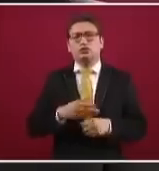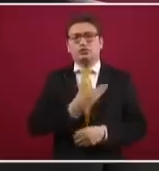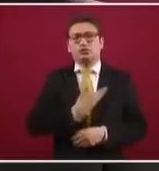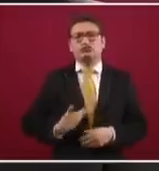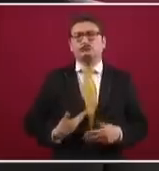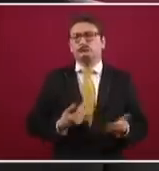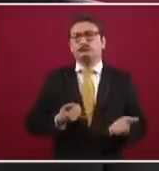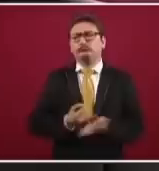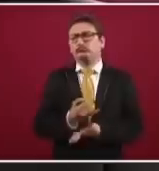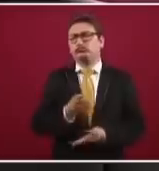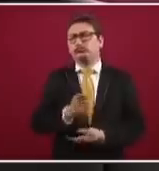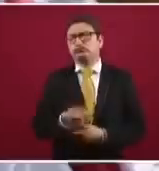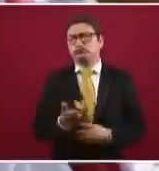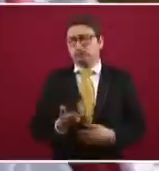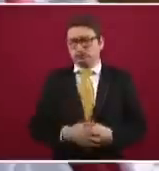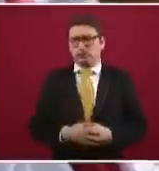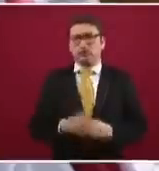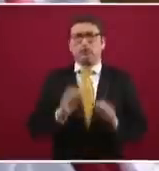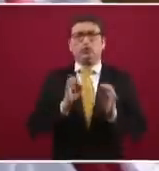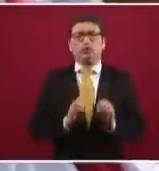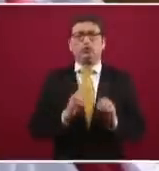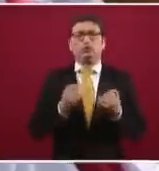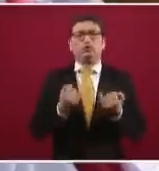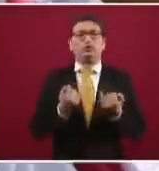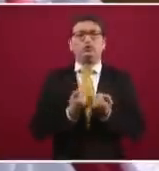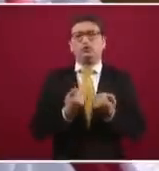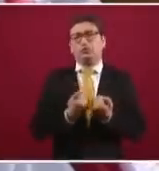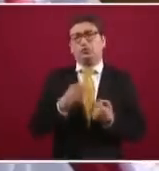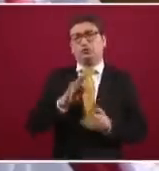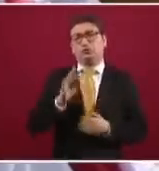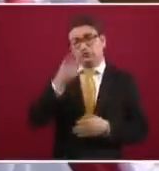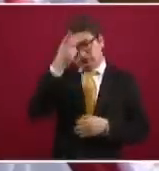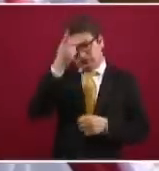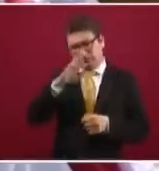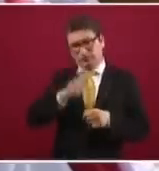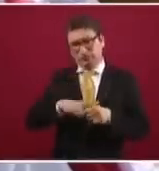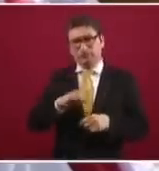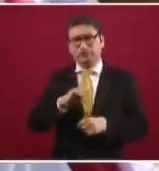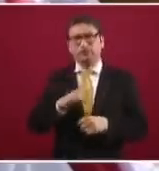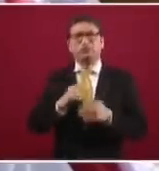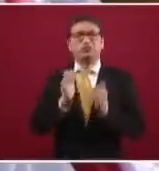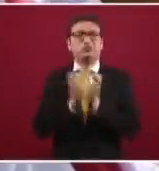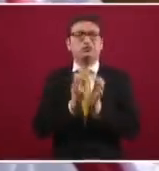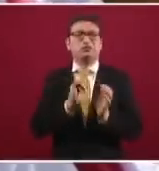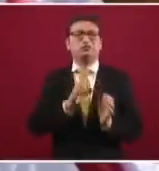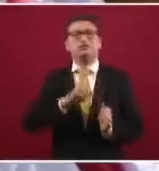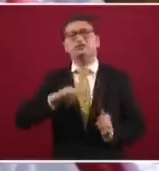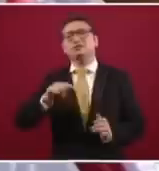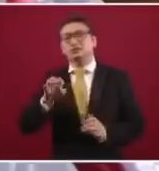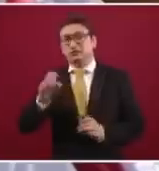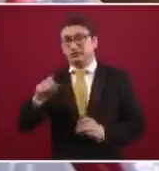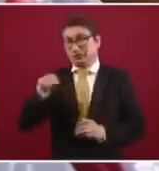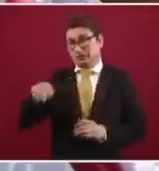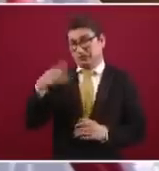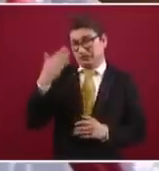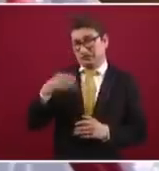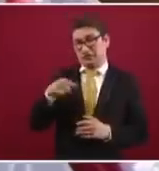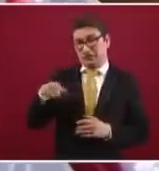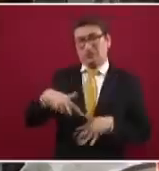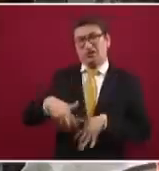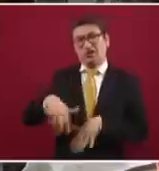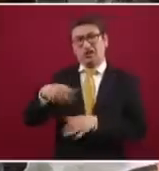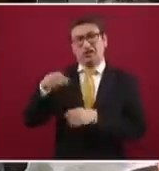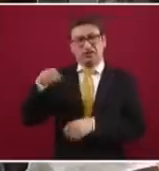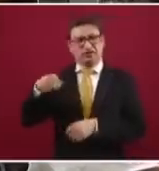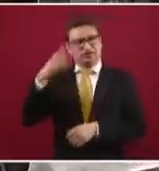Ejecutivo? O en su caso, si le pedirá al director del ISSSTE pues que pida la remoción de este fundador de autodefensas. Y por